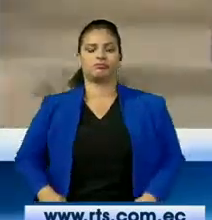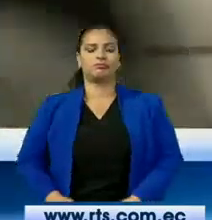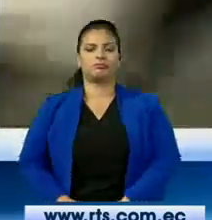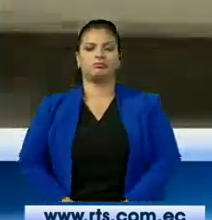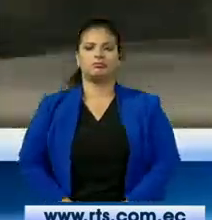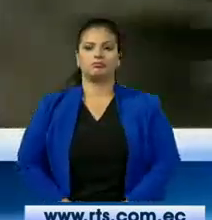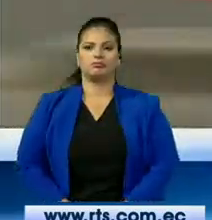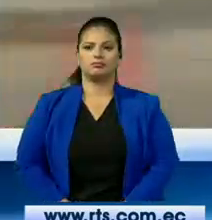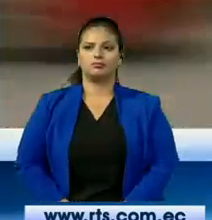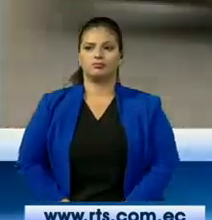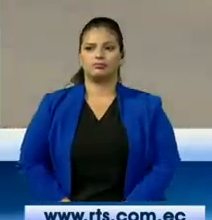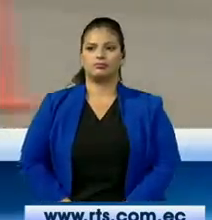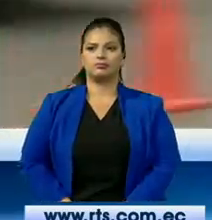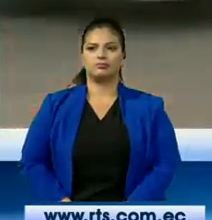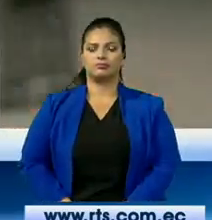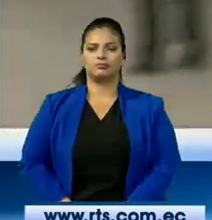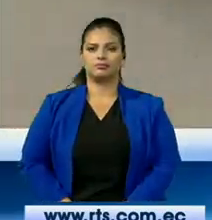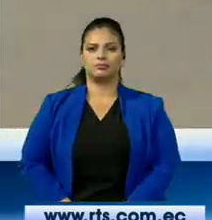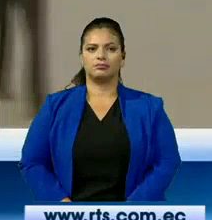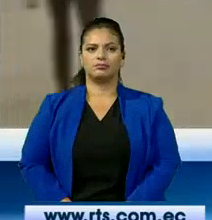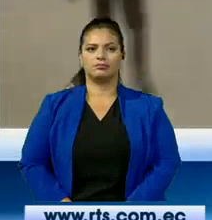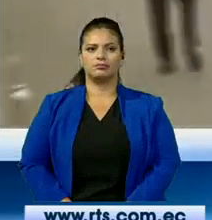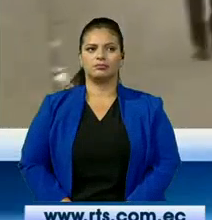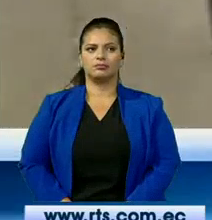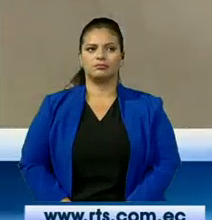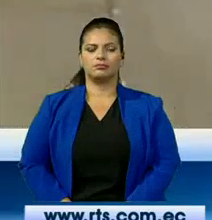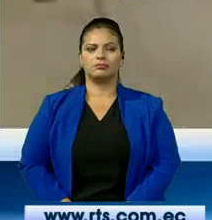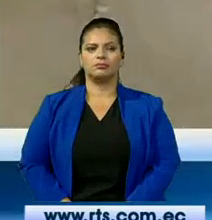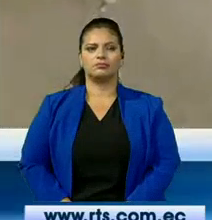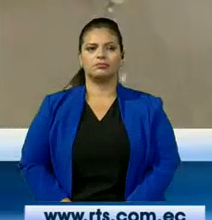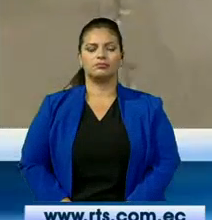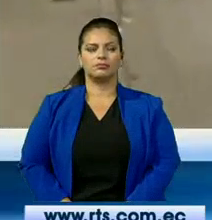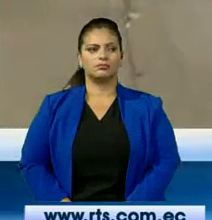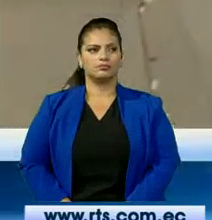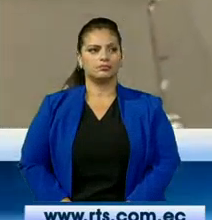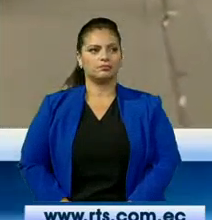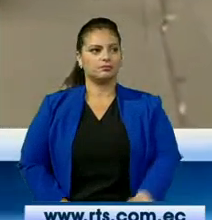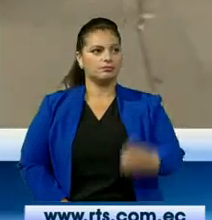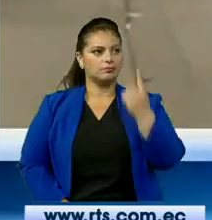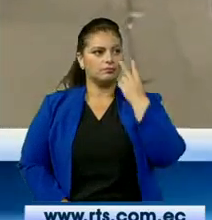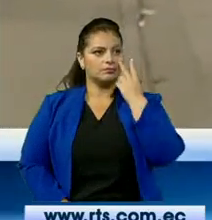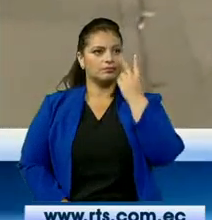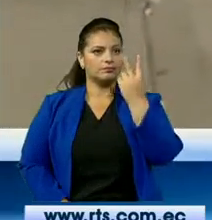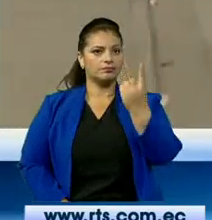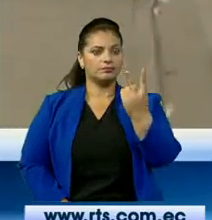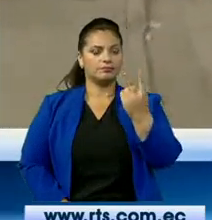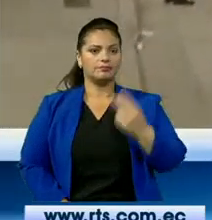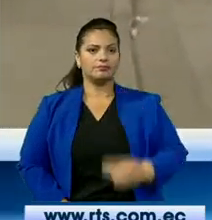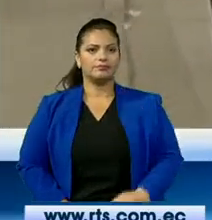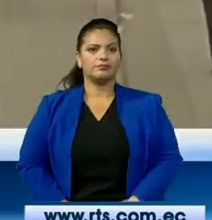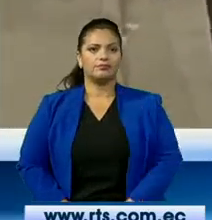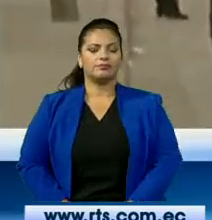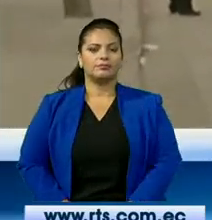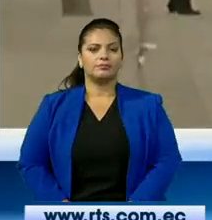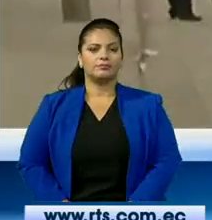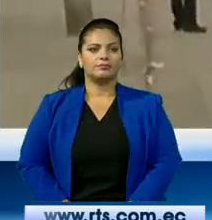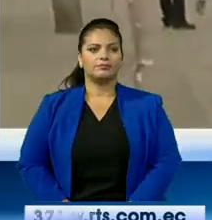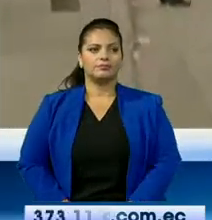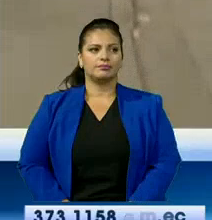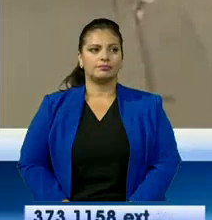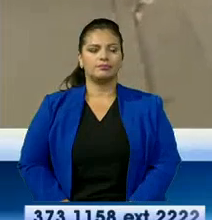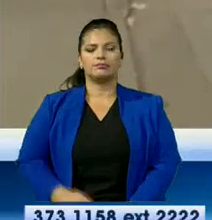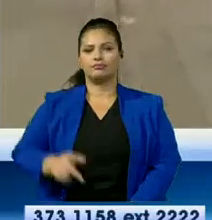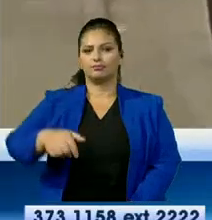vemos nosotros la presencia ya de los uniformados, así como personal que se trasladan las diversas